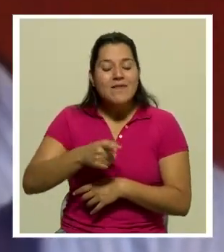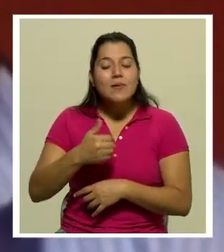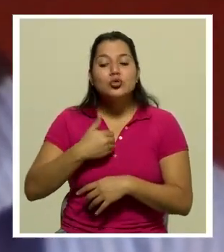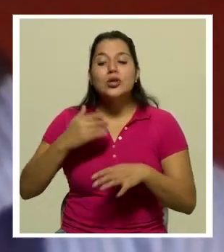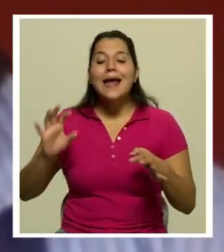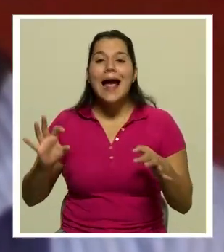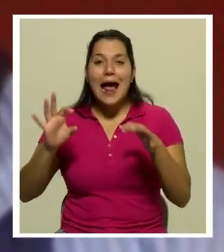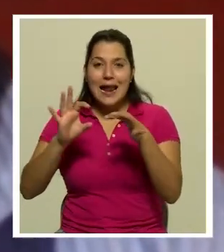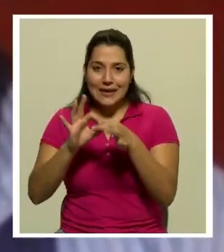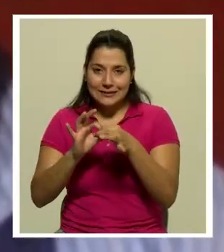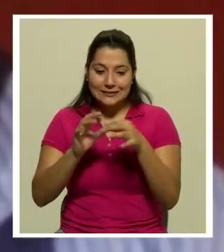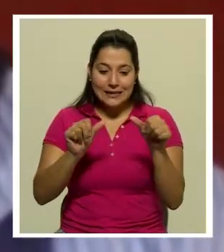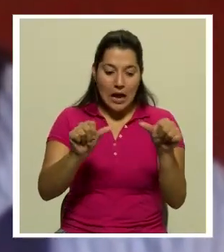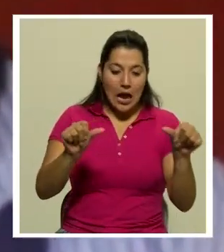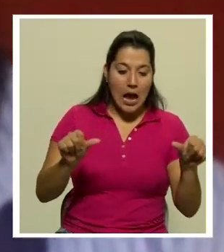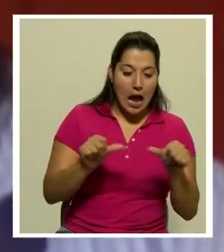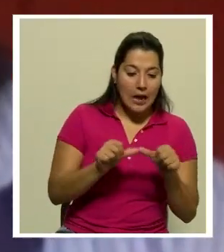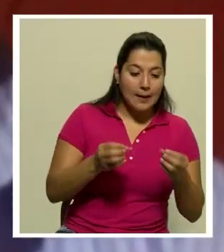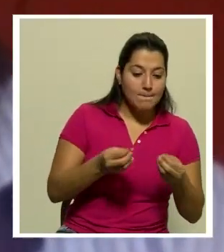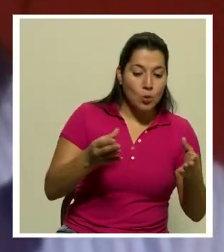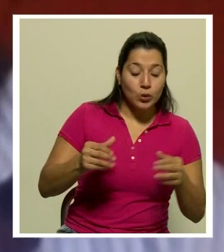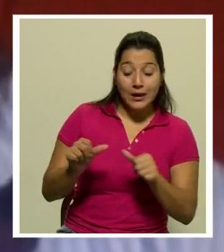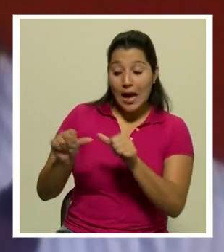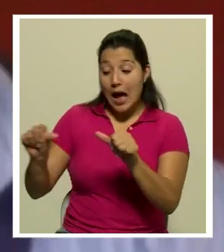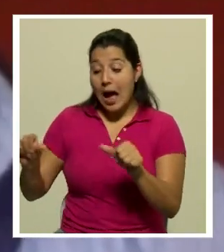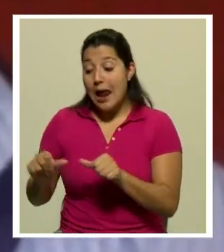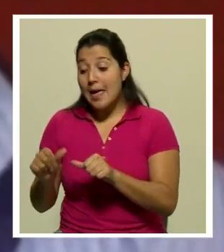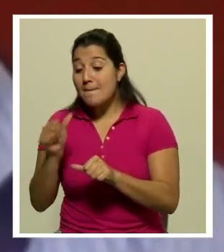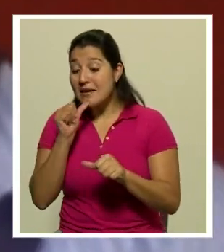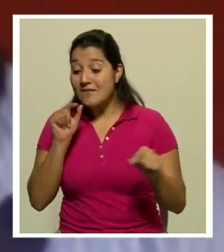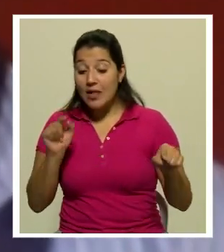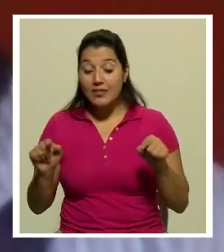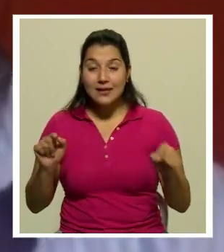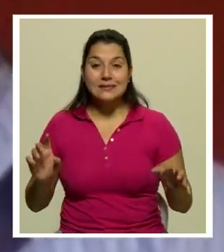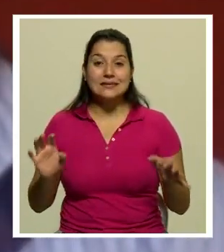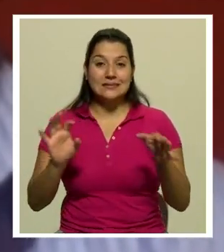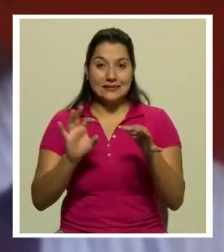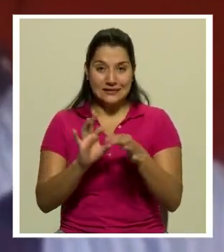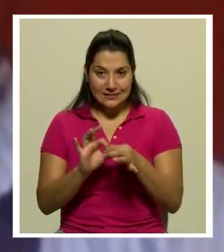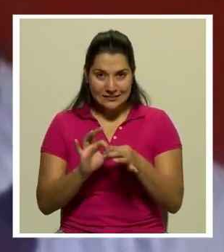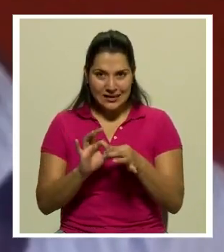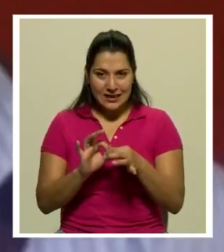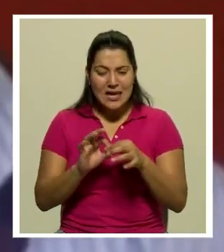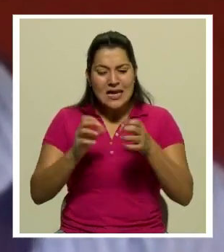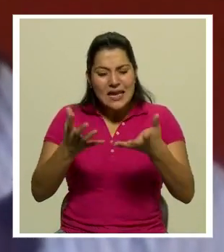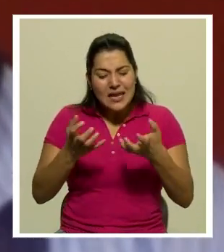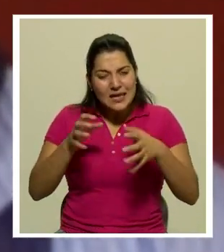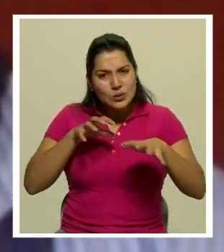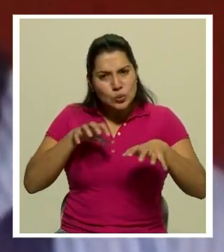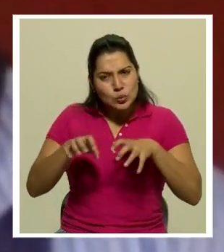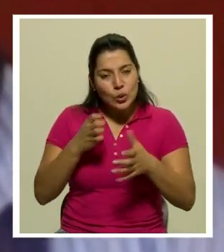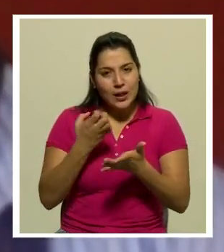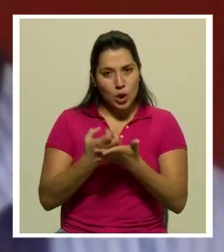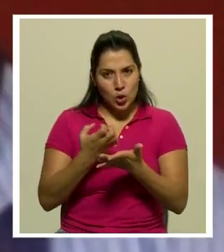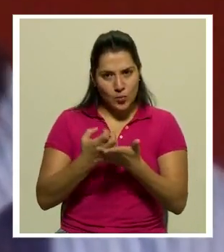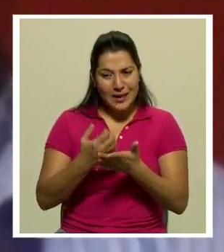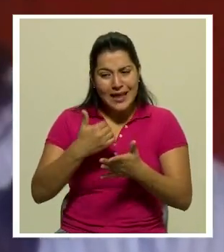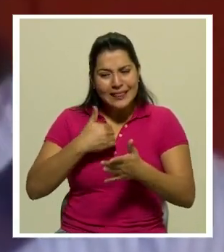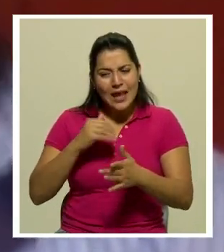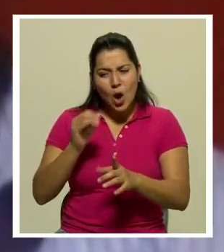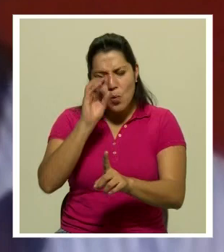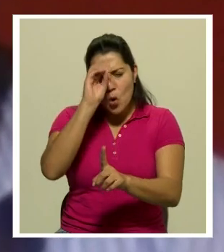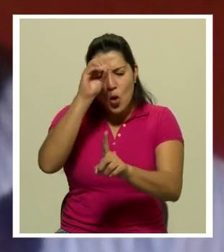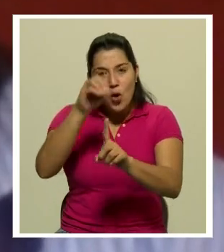el sector público y privado que provoque el crecimiento de la economía, que tenga como fin reducir el